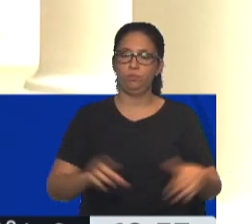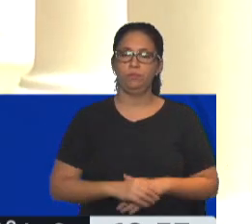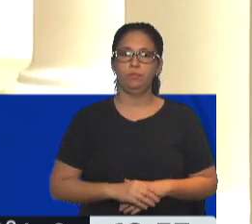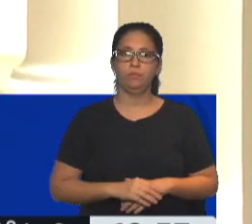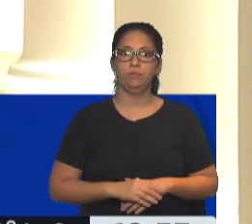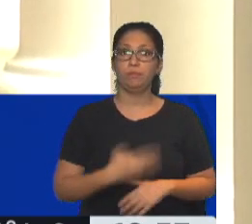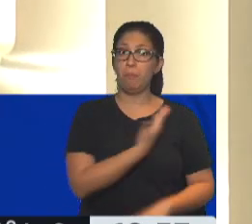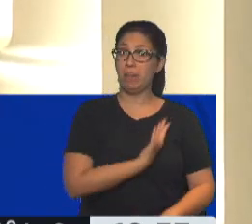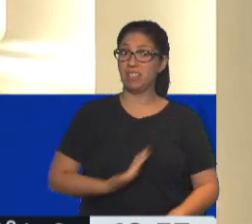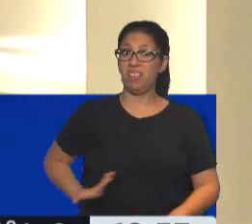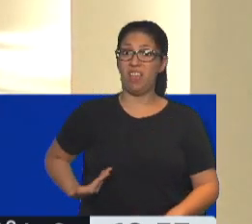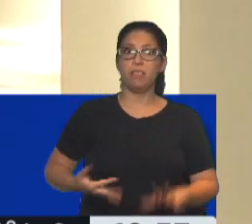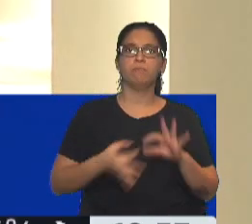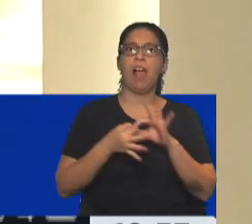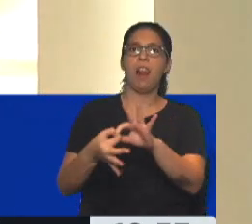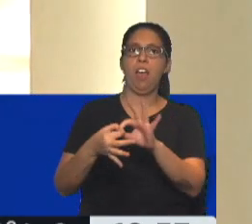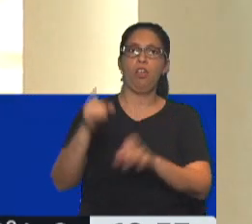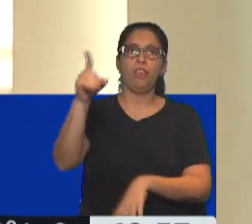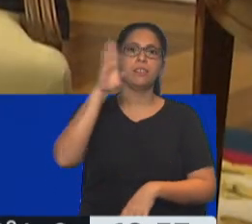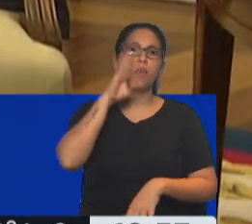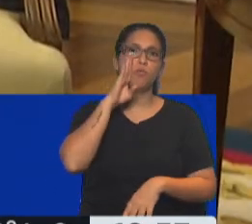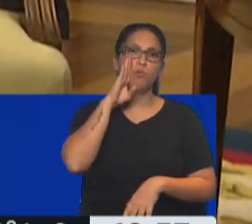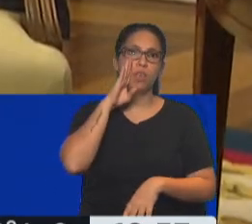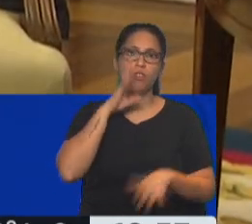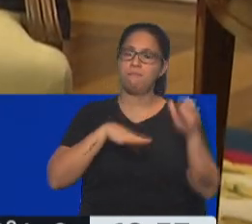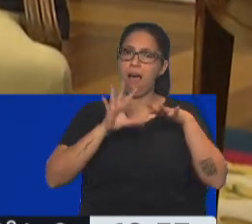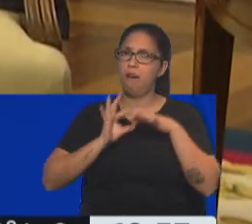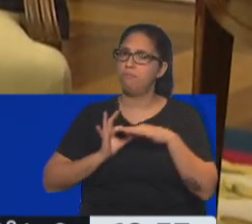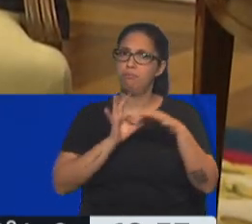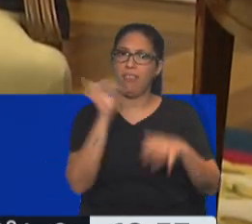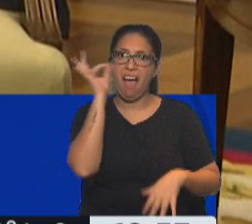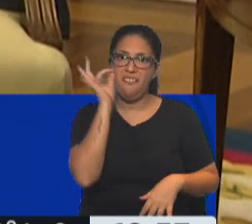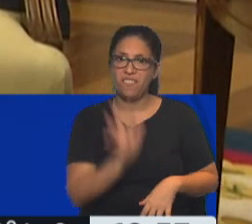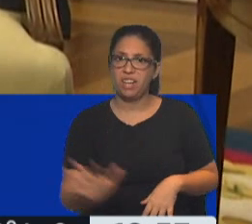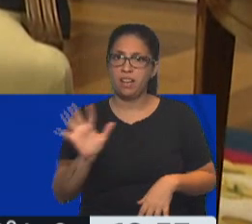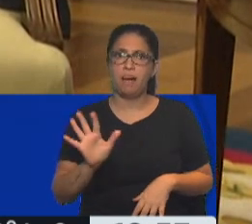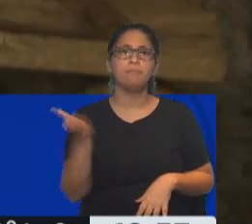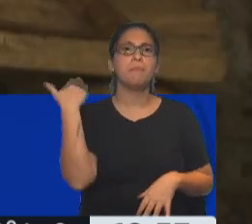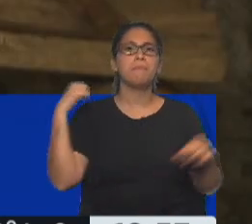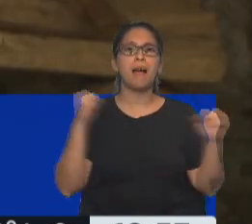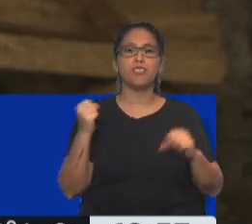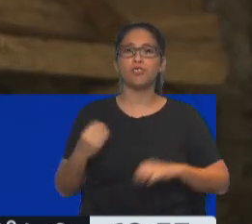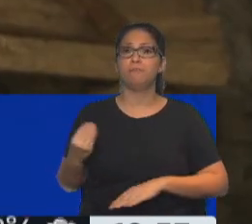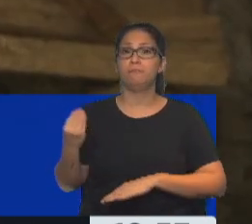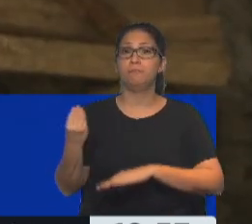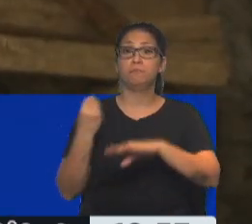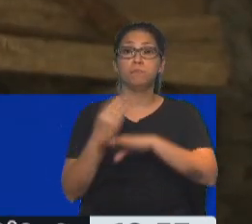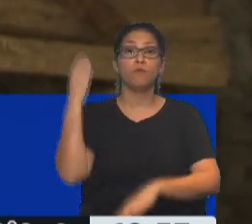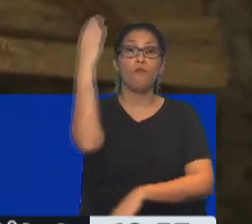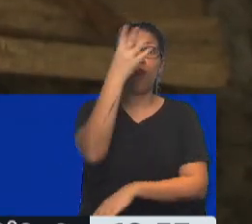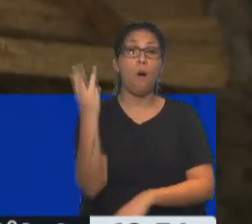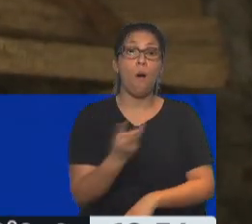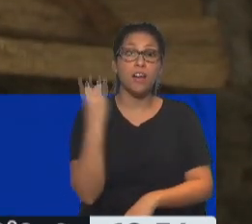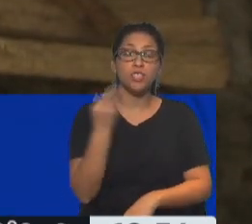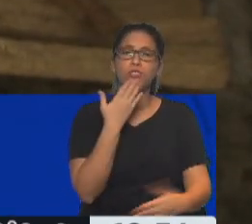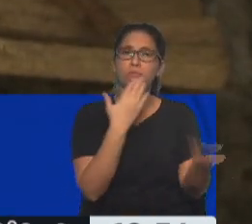Ruto es el principal aliado de Estados Unidos en la región. En mayo, se convirtió en el primer mandatario africano que visita Washington en 15 años.